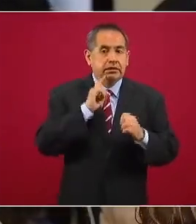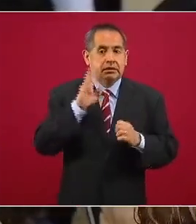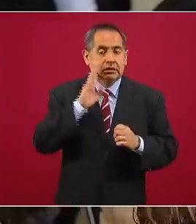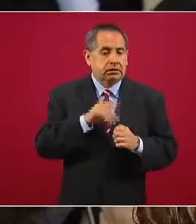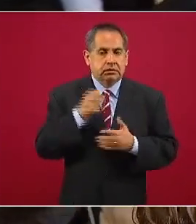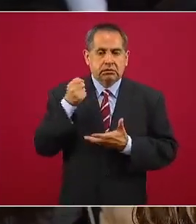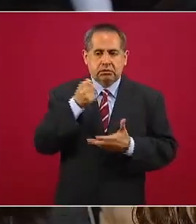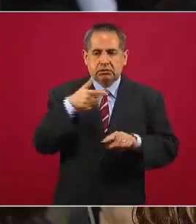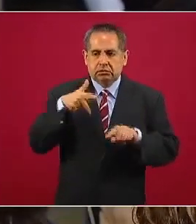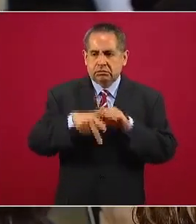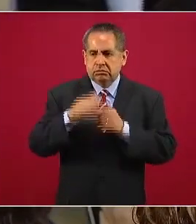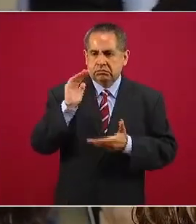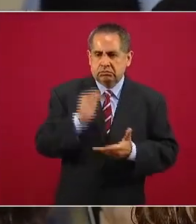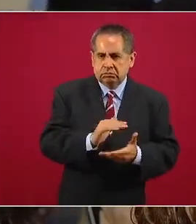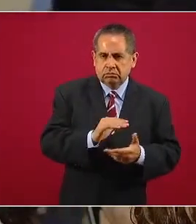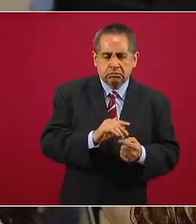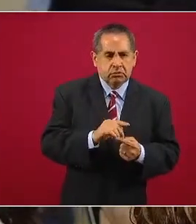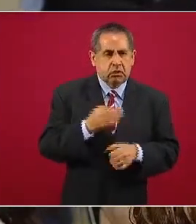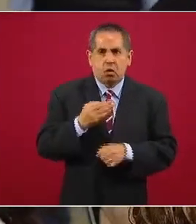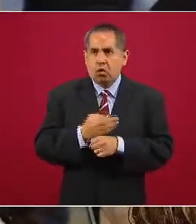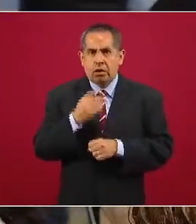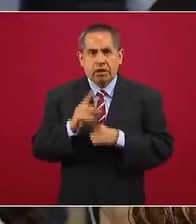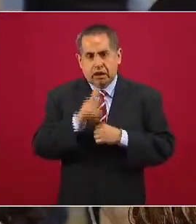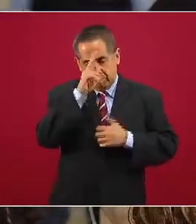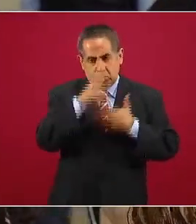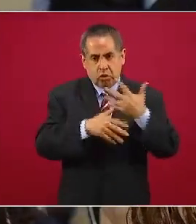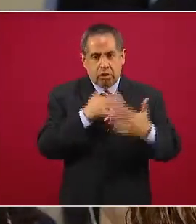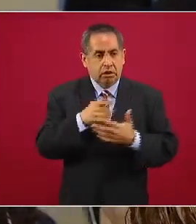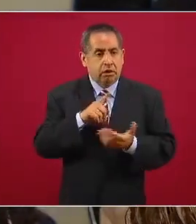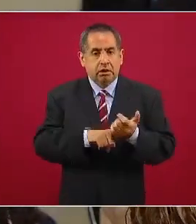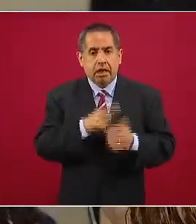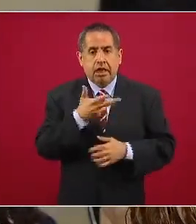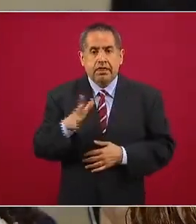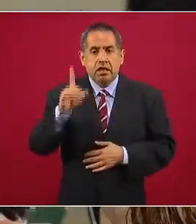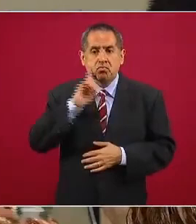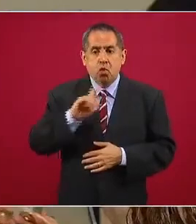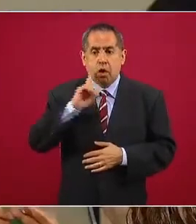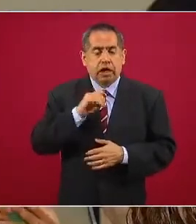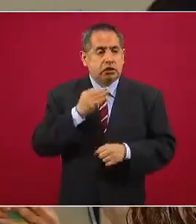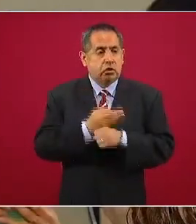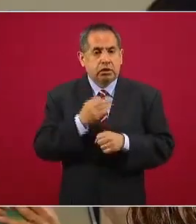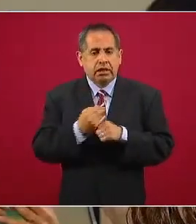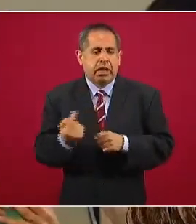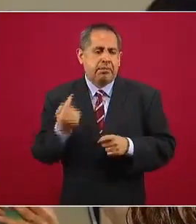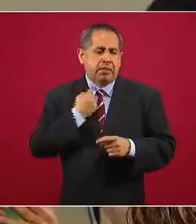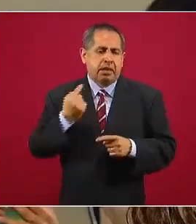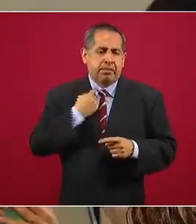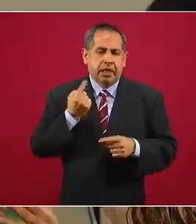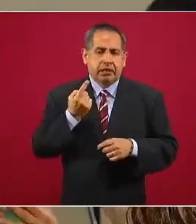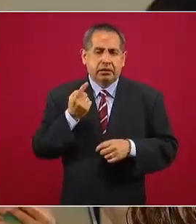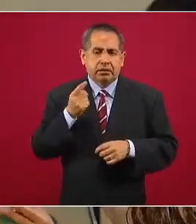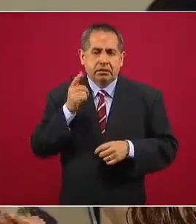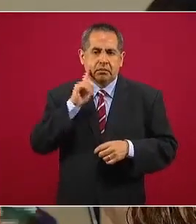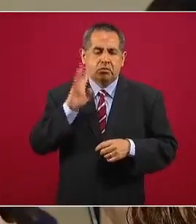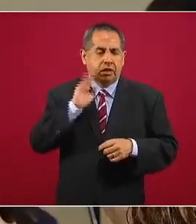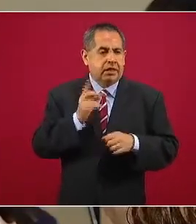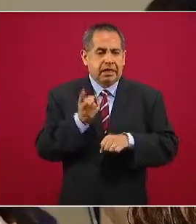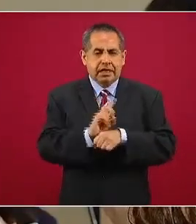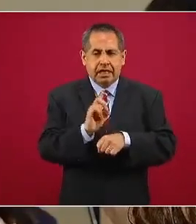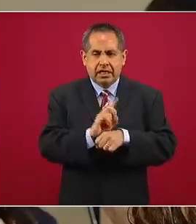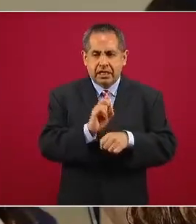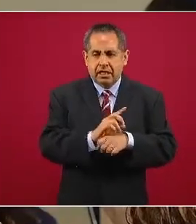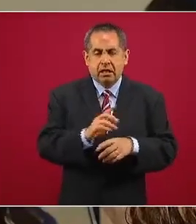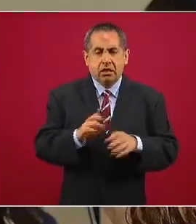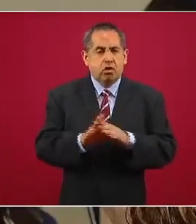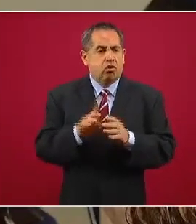violencia, más que en un momento cuando 10 mujeres están siendo asesinadas cada día y además que